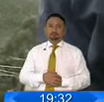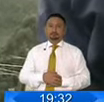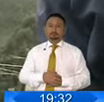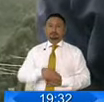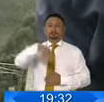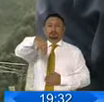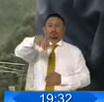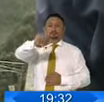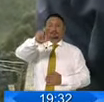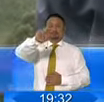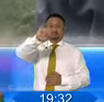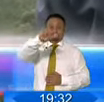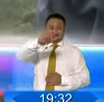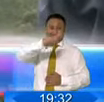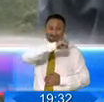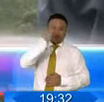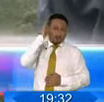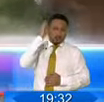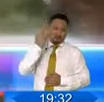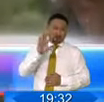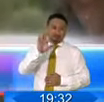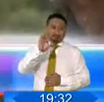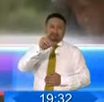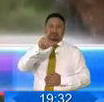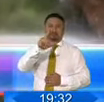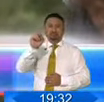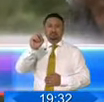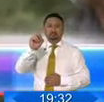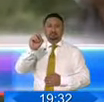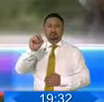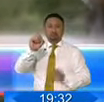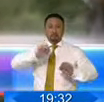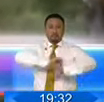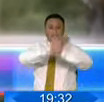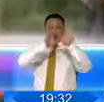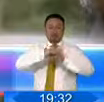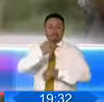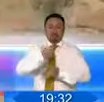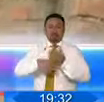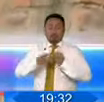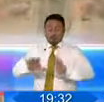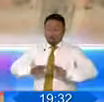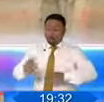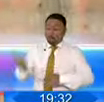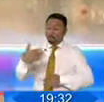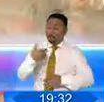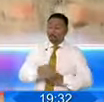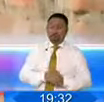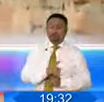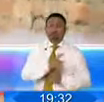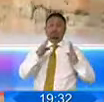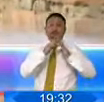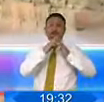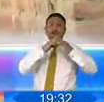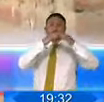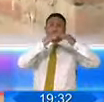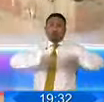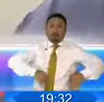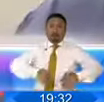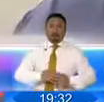María cuenta entre lágrimas cómo alrededor de las 9:30 de la mañana de este 1 de enero, su hijo la despertó angustiado y le alertó que su casa se venía